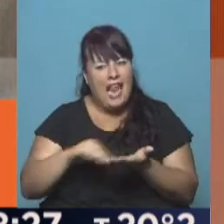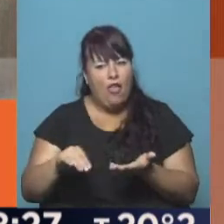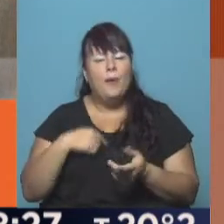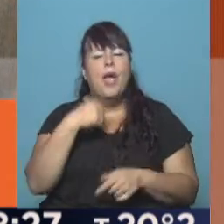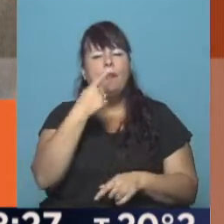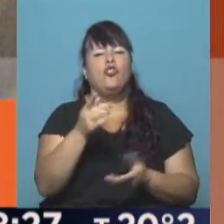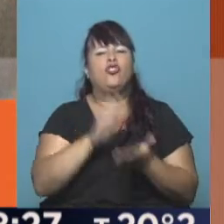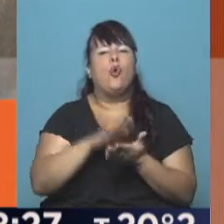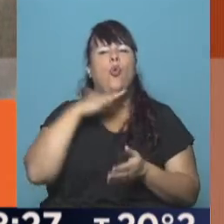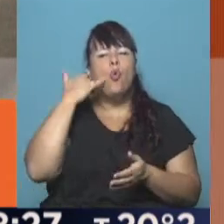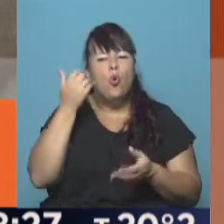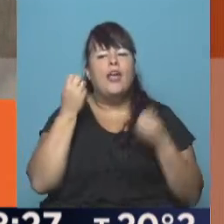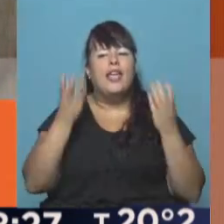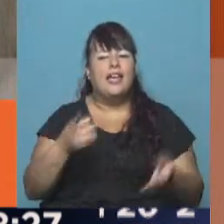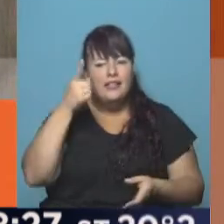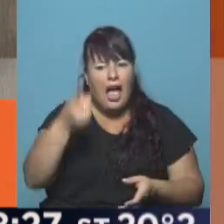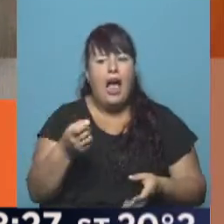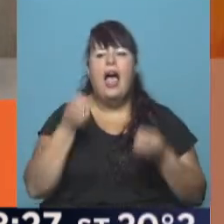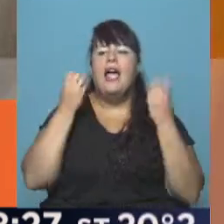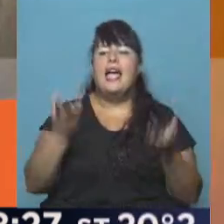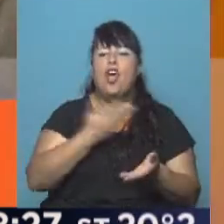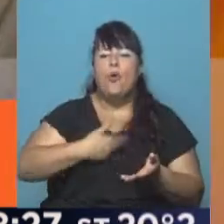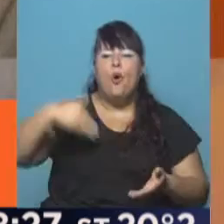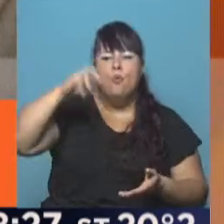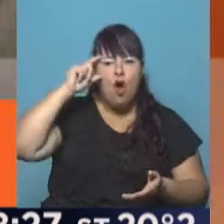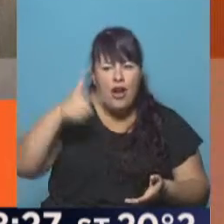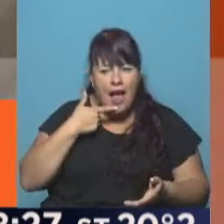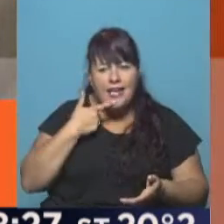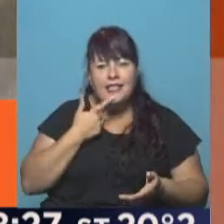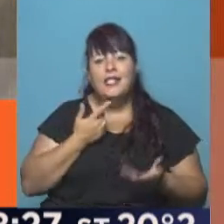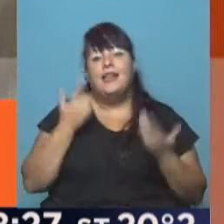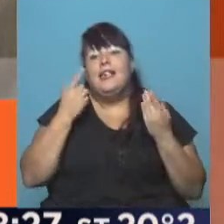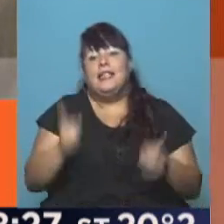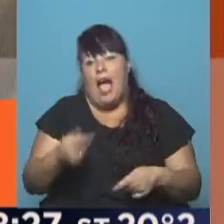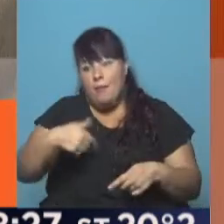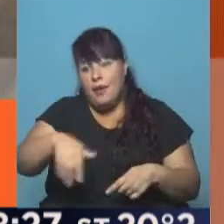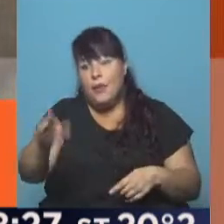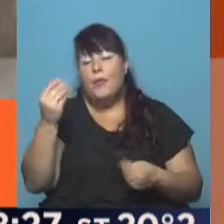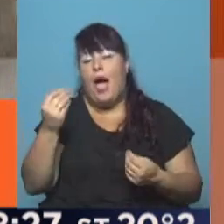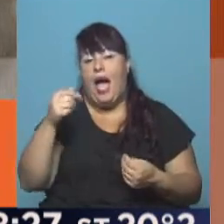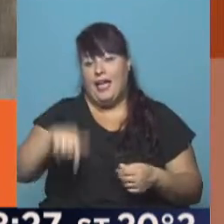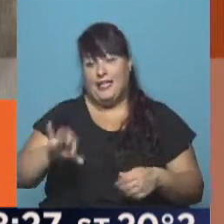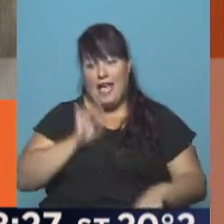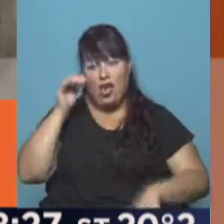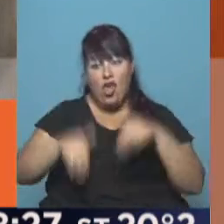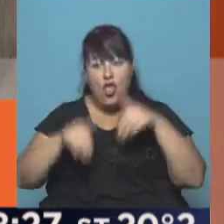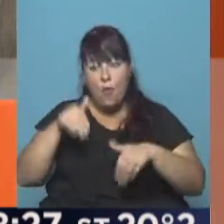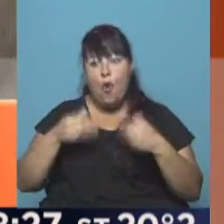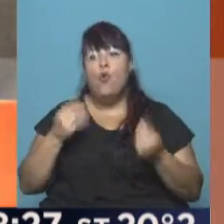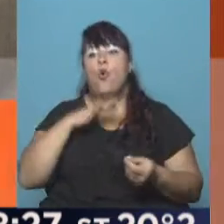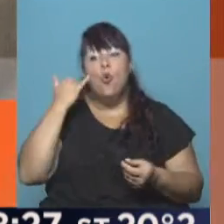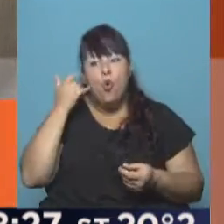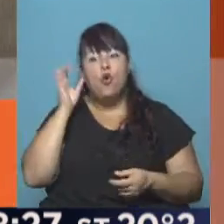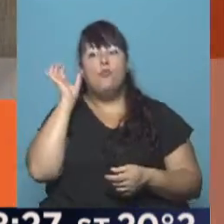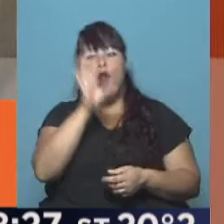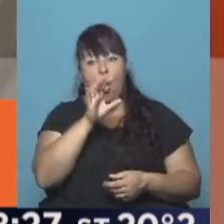quiero preguntar por la provincia de jujuy cómo está jujuy y cómo está el gobernador morales con vistas también a lo que va a ser este año electoral porque jujuy es